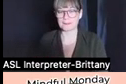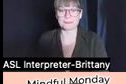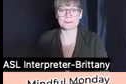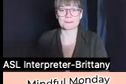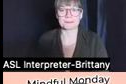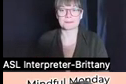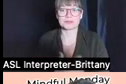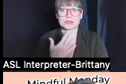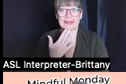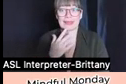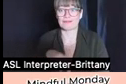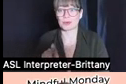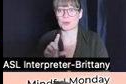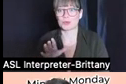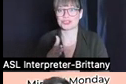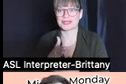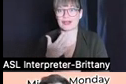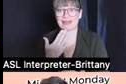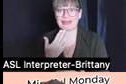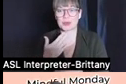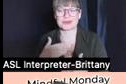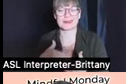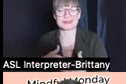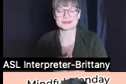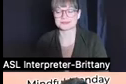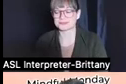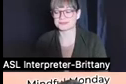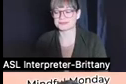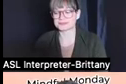irnos? Gracias a los que compartieron.